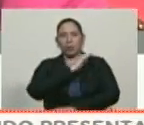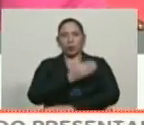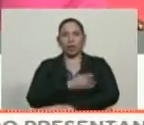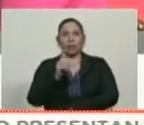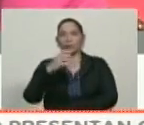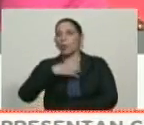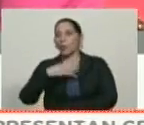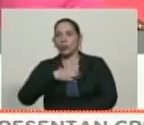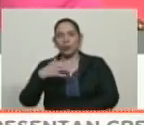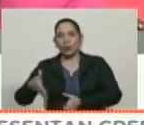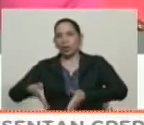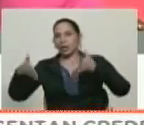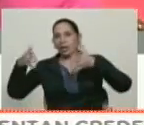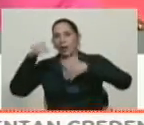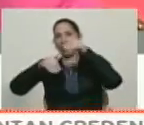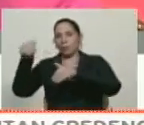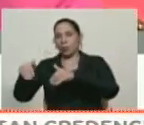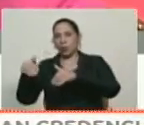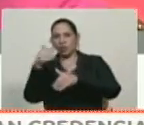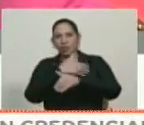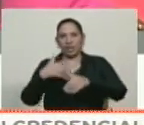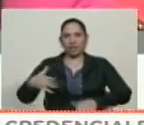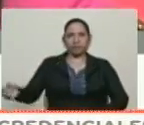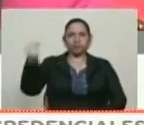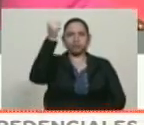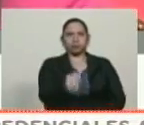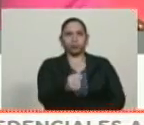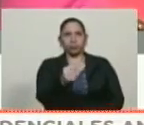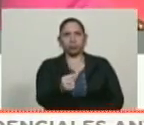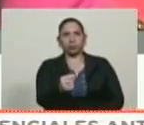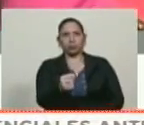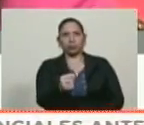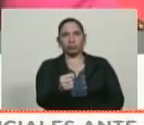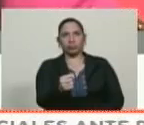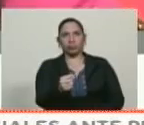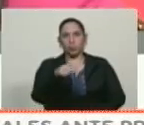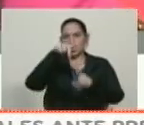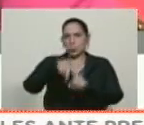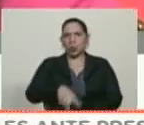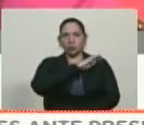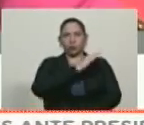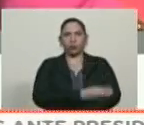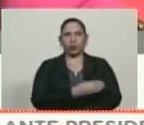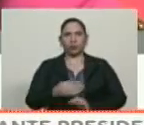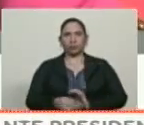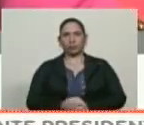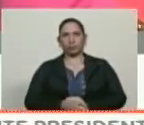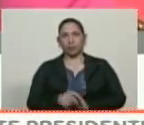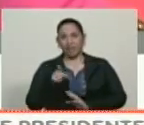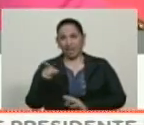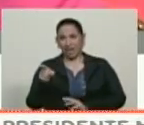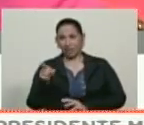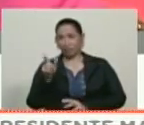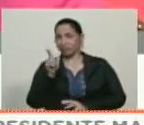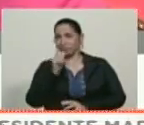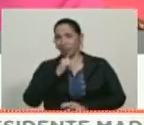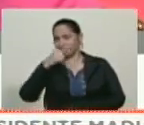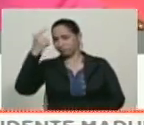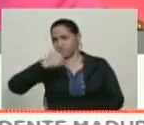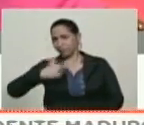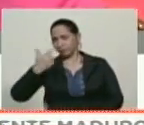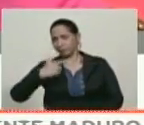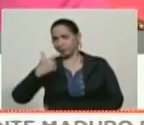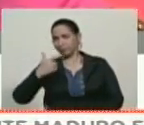través de los votos, buscan imponerlo a través de la fuerza. es la ineptitud de la